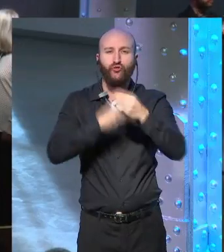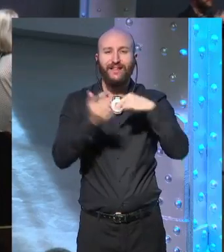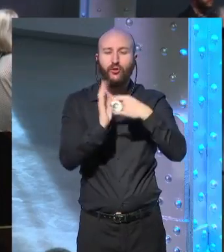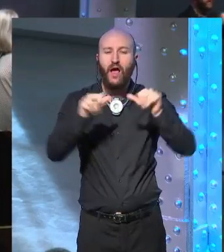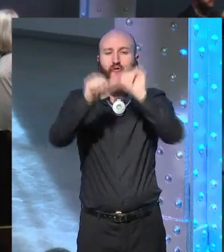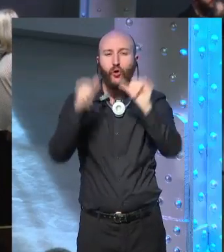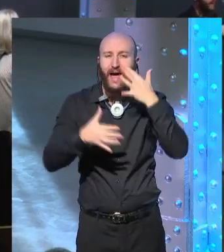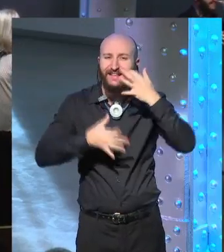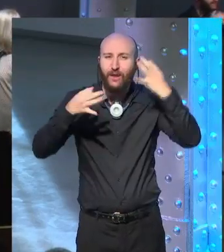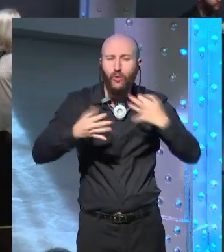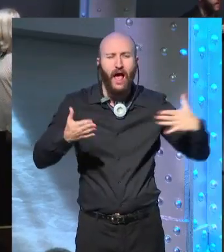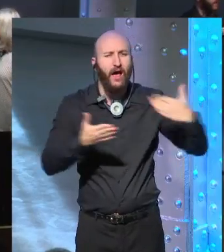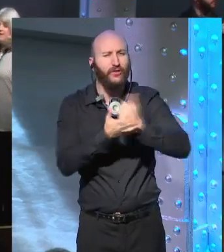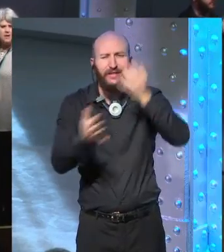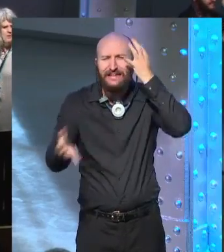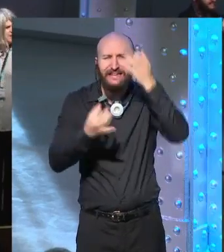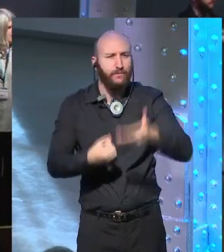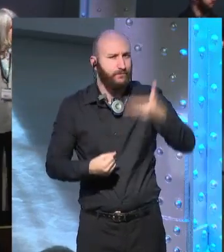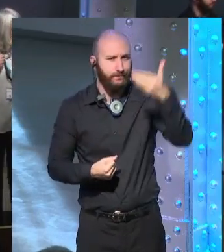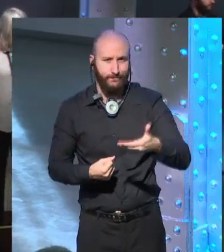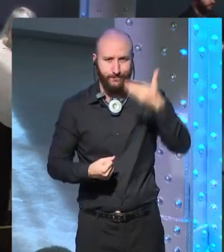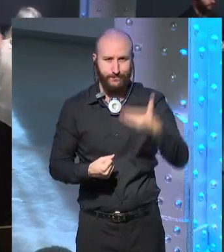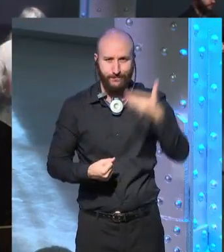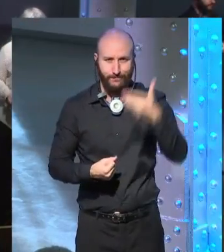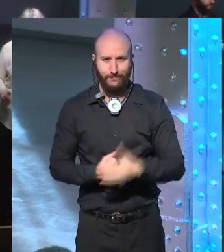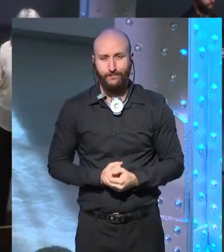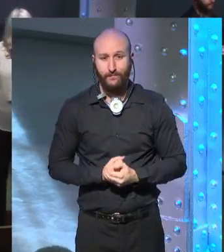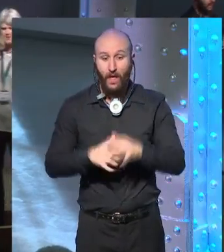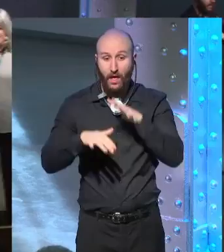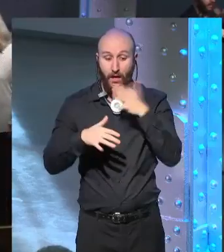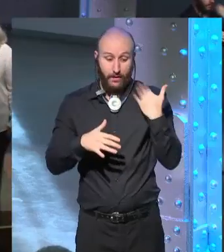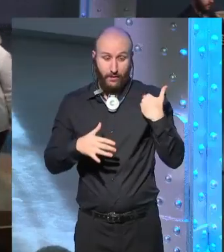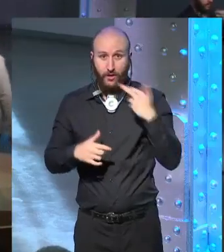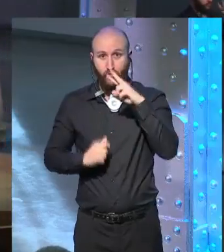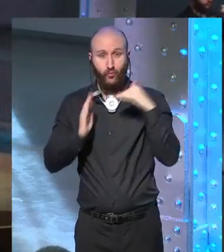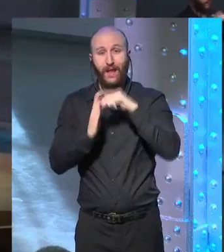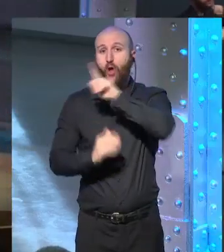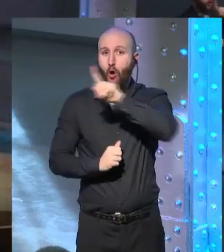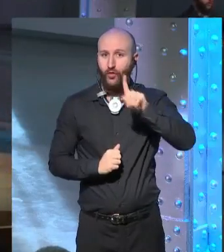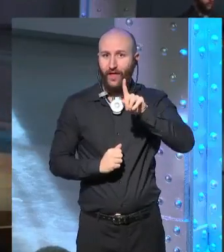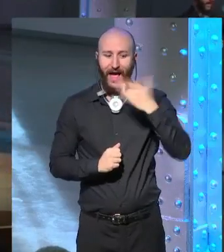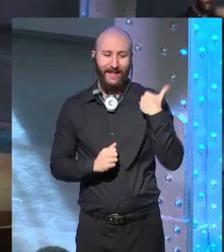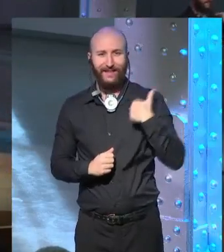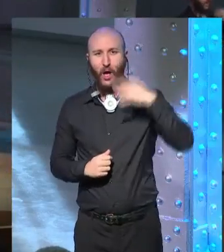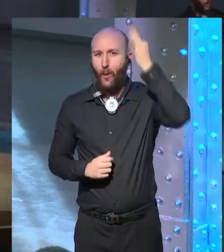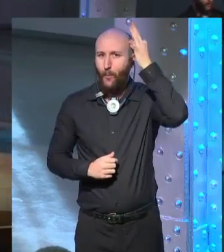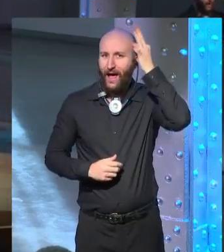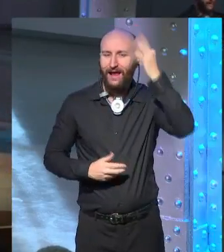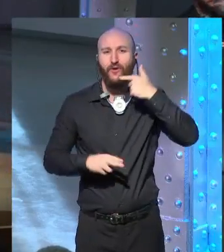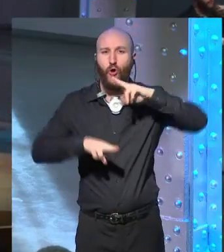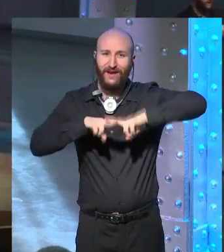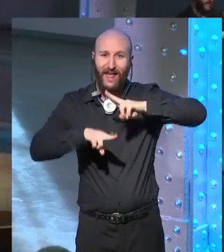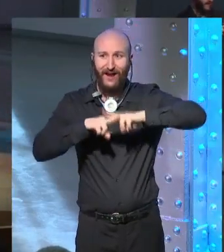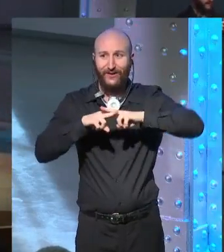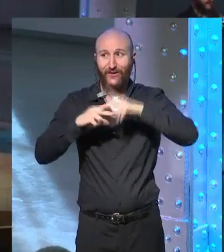son los aspectos más importantes. En 2011, veis que antes tenía el pelo moreno, en la foto